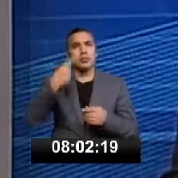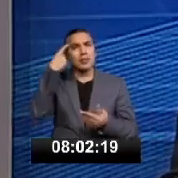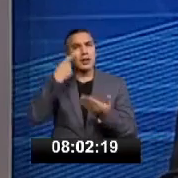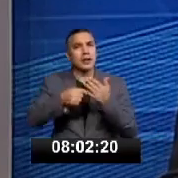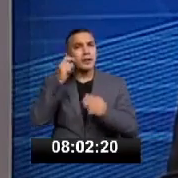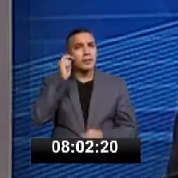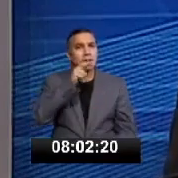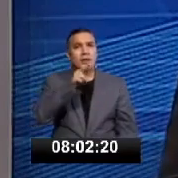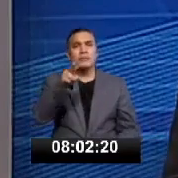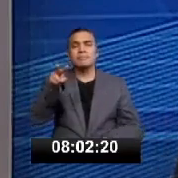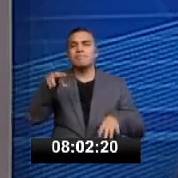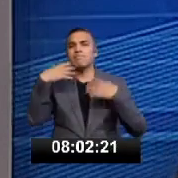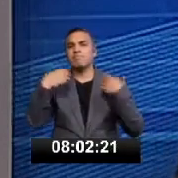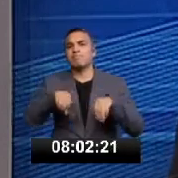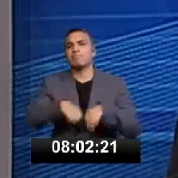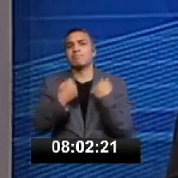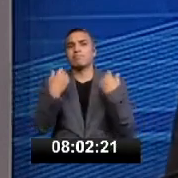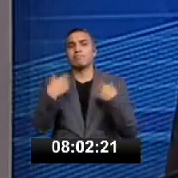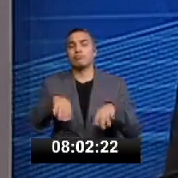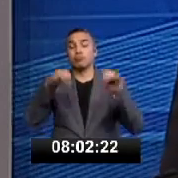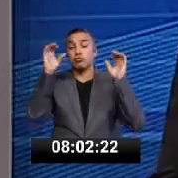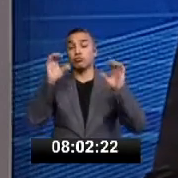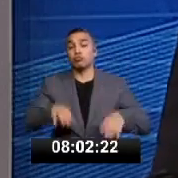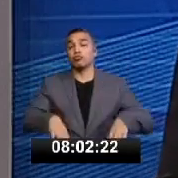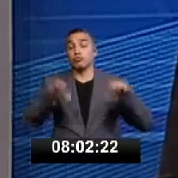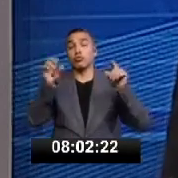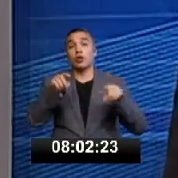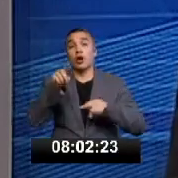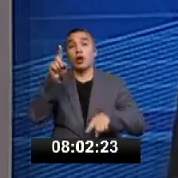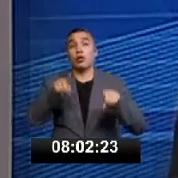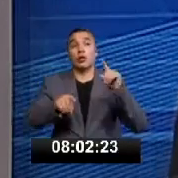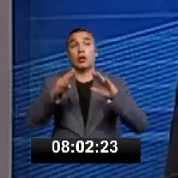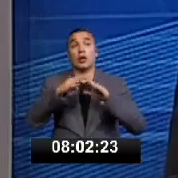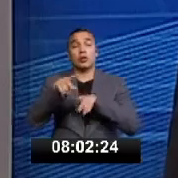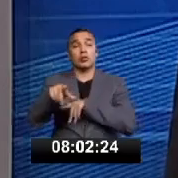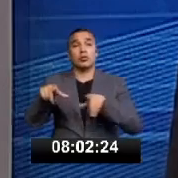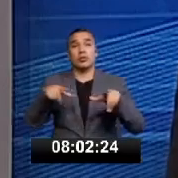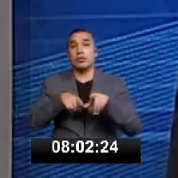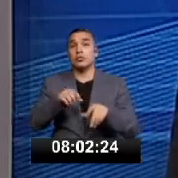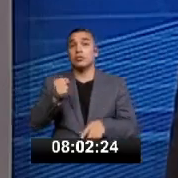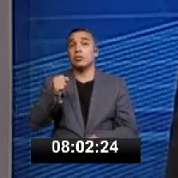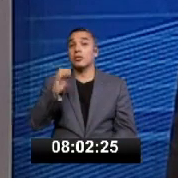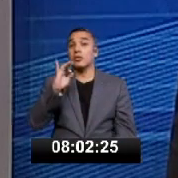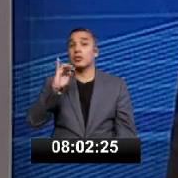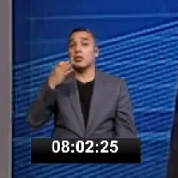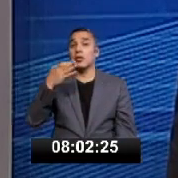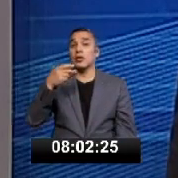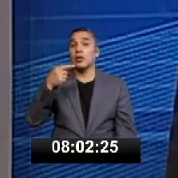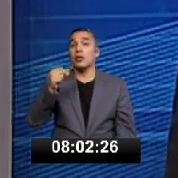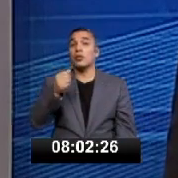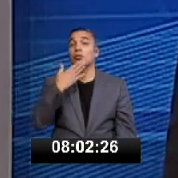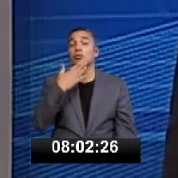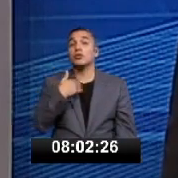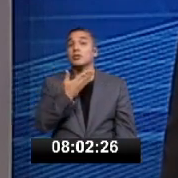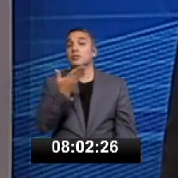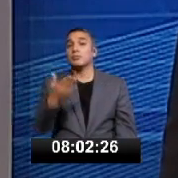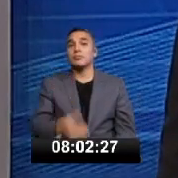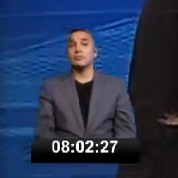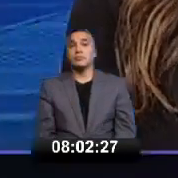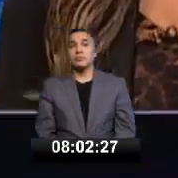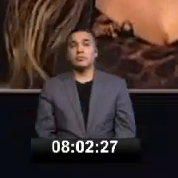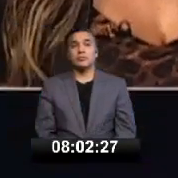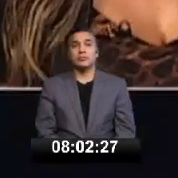daños que ha generado las fuertes lluvias en algunas viviendas de la zona. Santiago, te escuchamos.